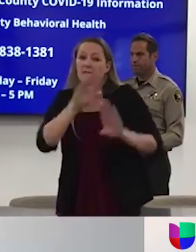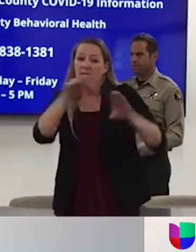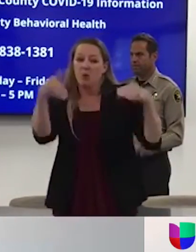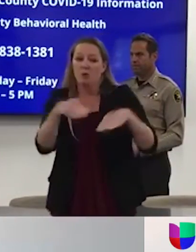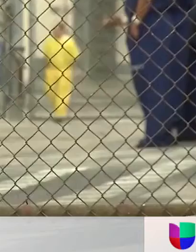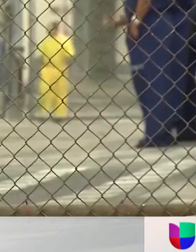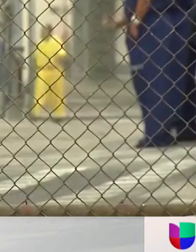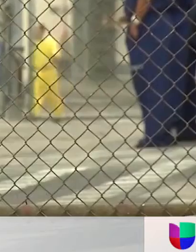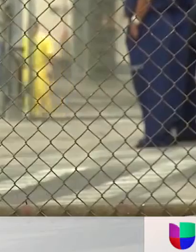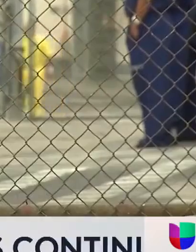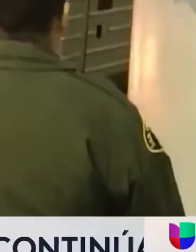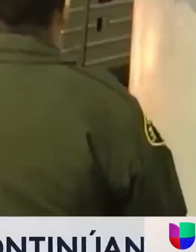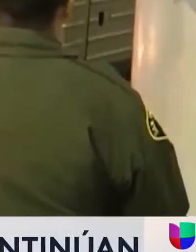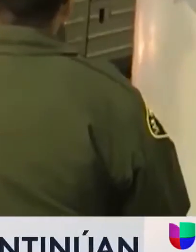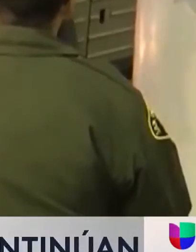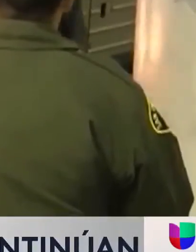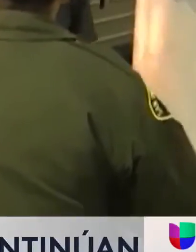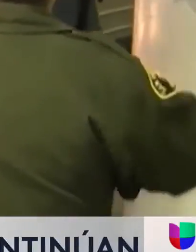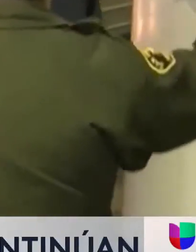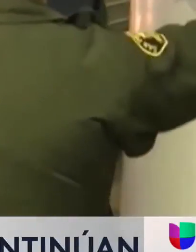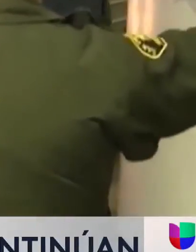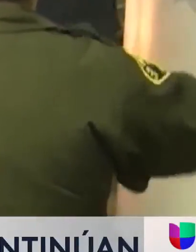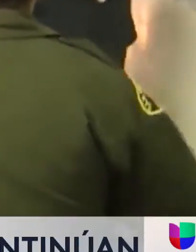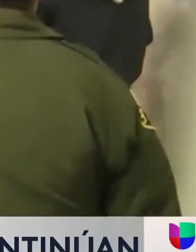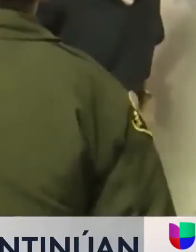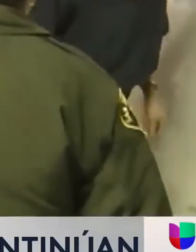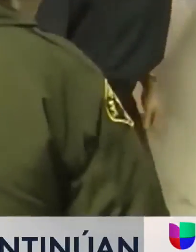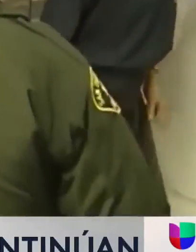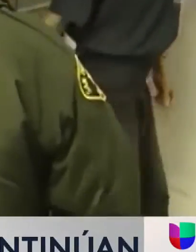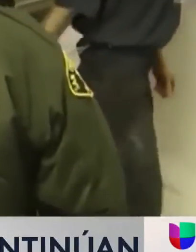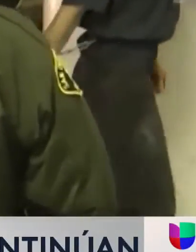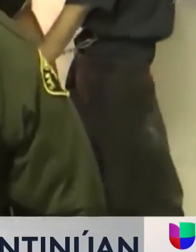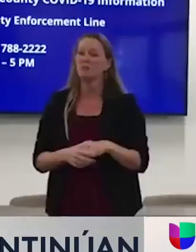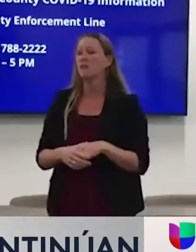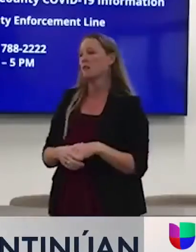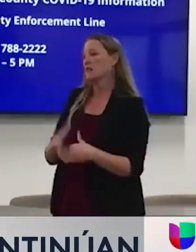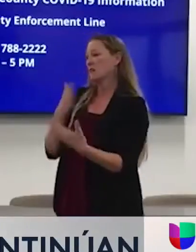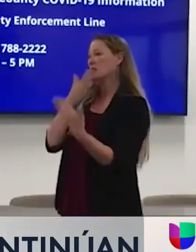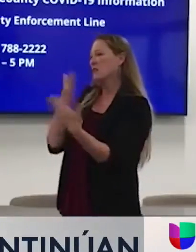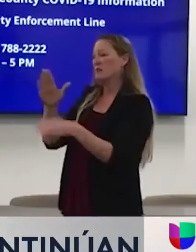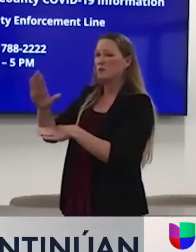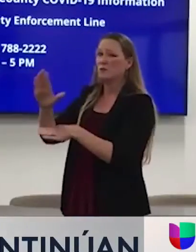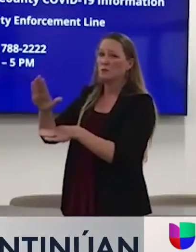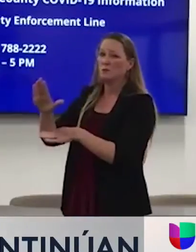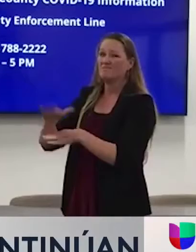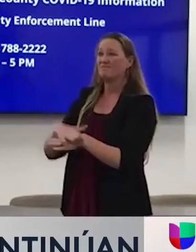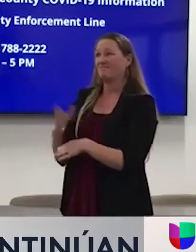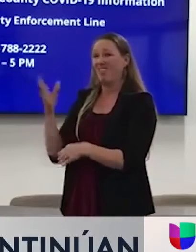han tratado niños y adultos y quien traficaba con heroína y metanfetaminas podrían ser liberados